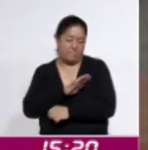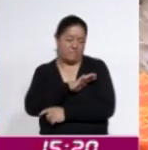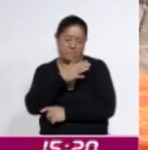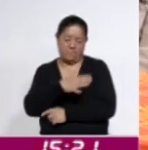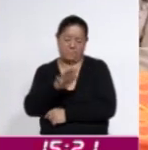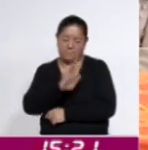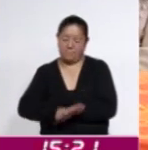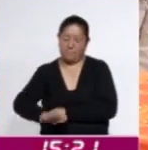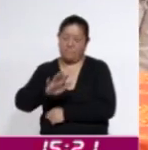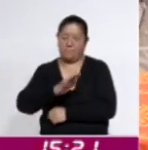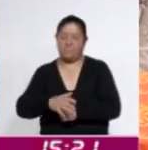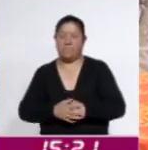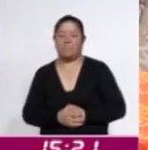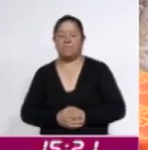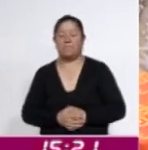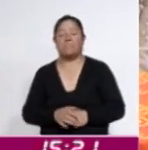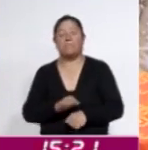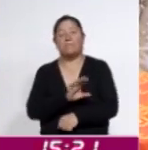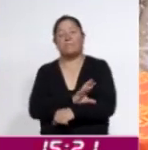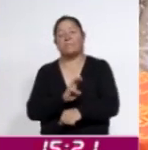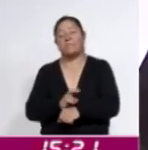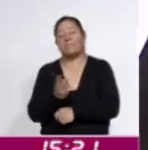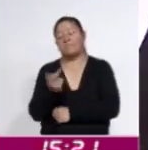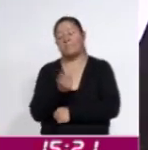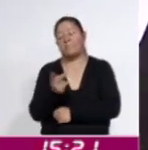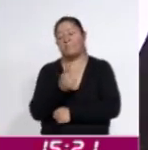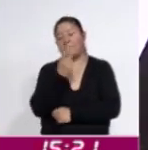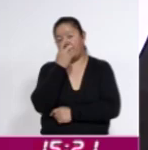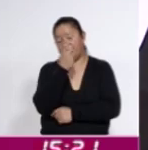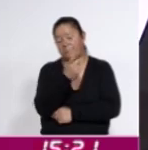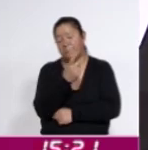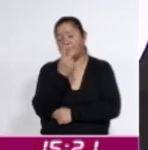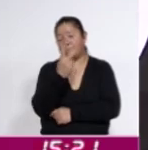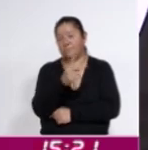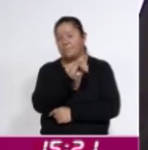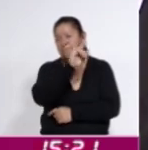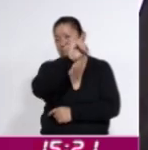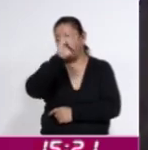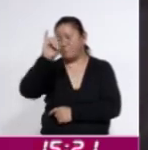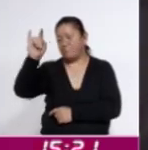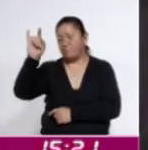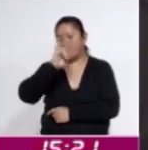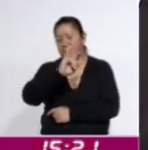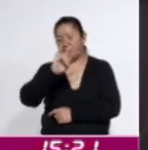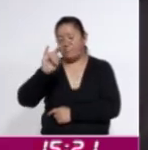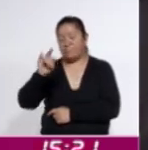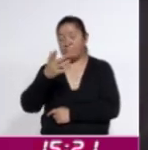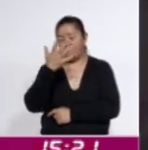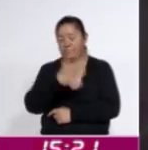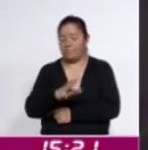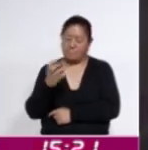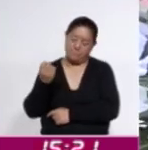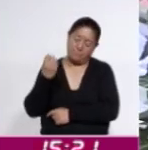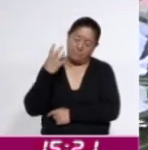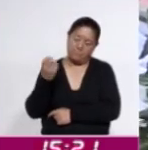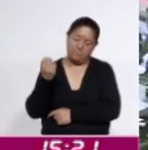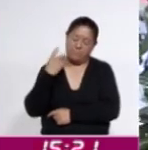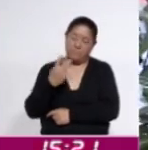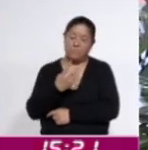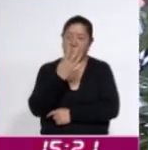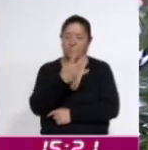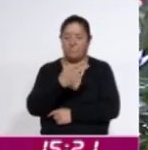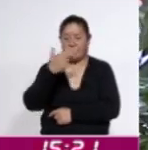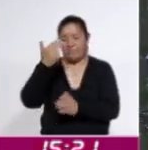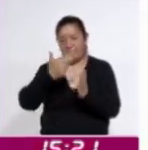Los coordinadores comentaron sobre las dos exposiciones, más de 10 conferencias y 4 talleres a